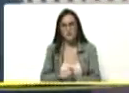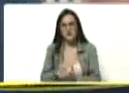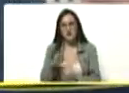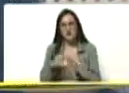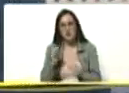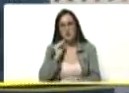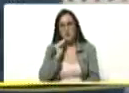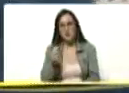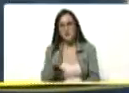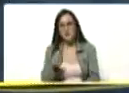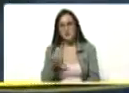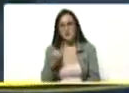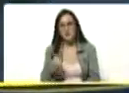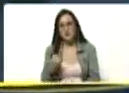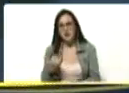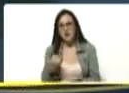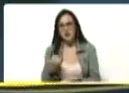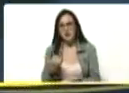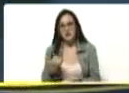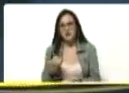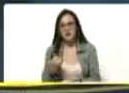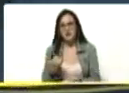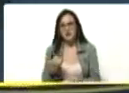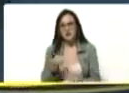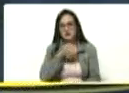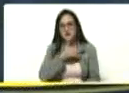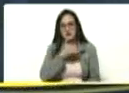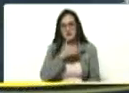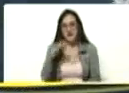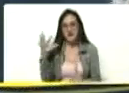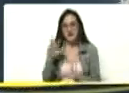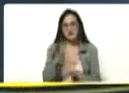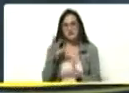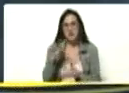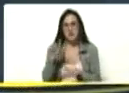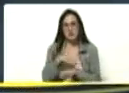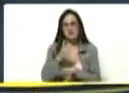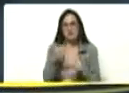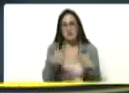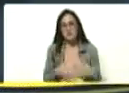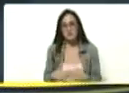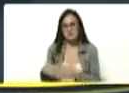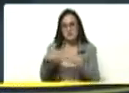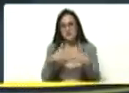juventud, que enfrentaba una vez más la agresión del imperialismo yanqui.